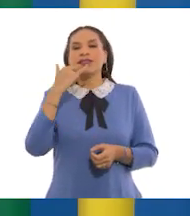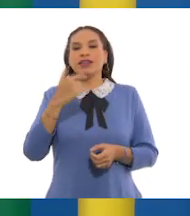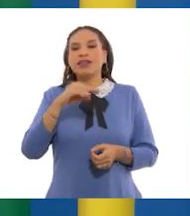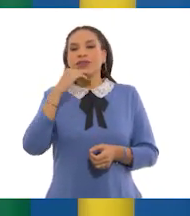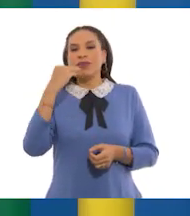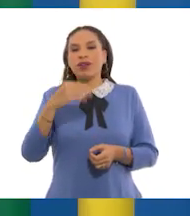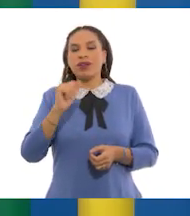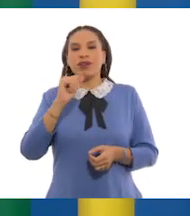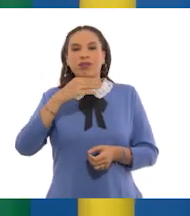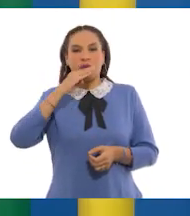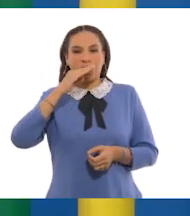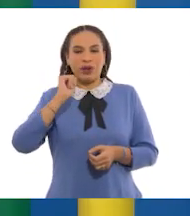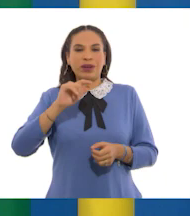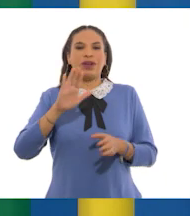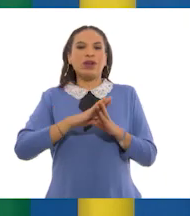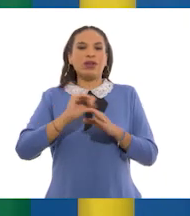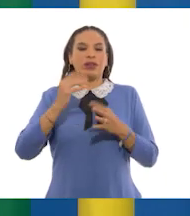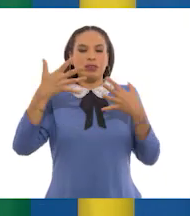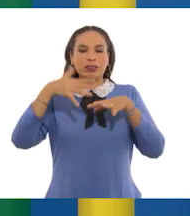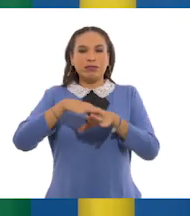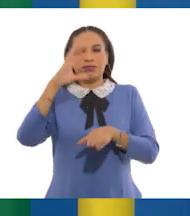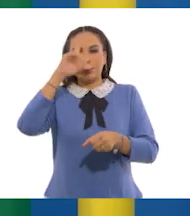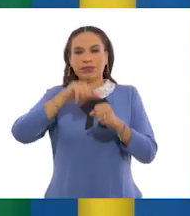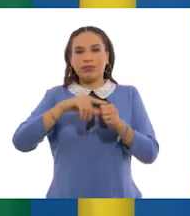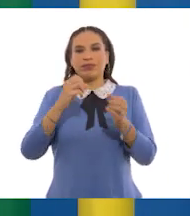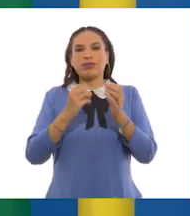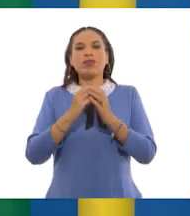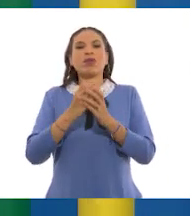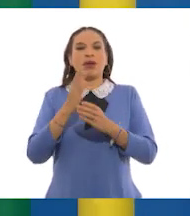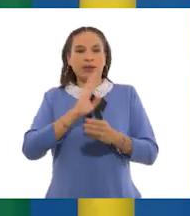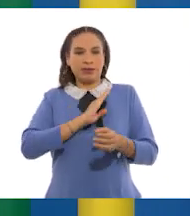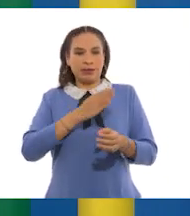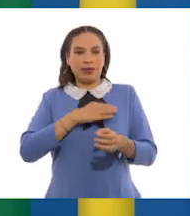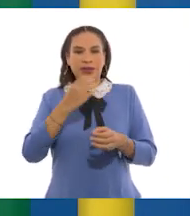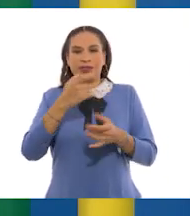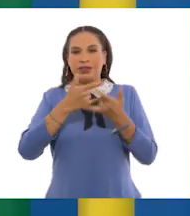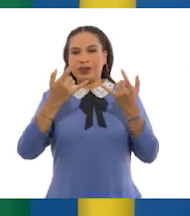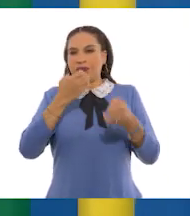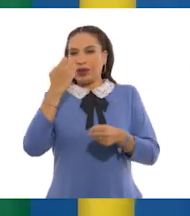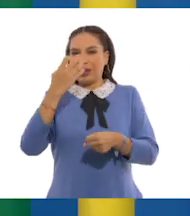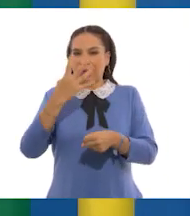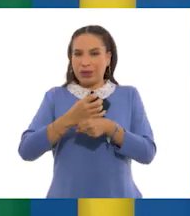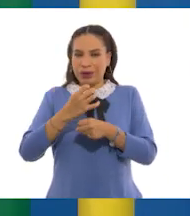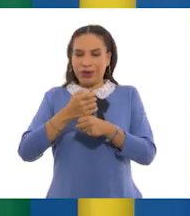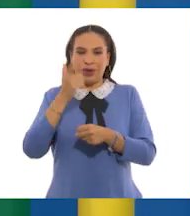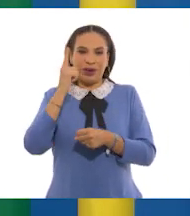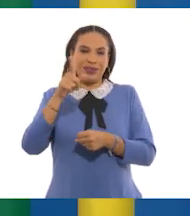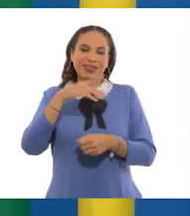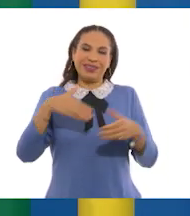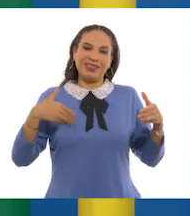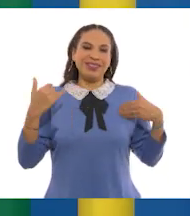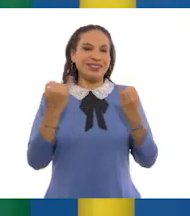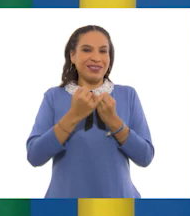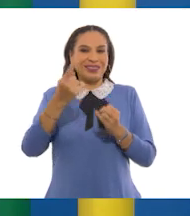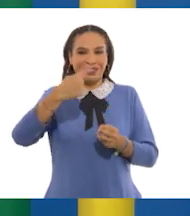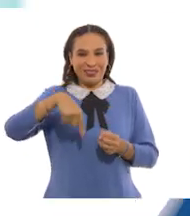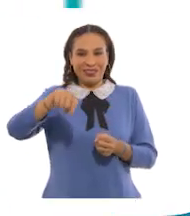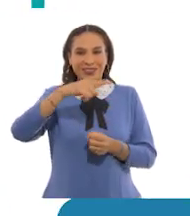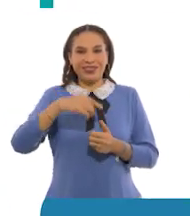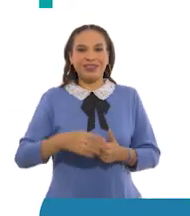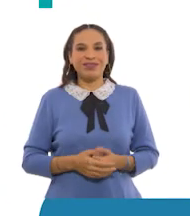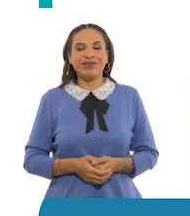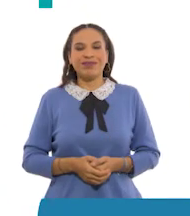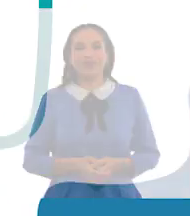y Pozole, el mestizaje cultural en la Nueva España, de historia de cuarto grado. Espero que lo hayan disfrutado tanto como